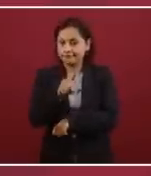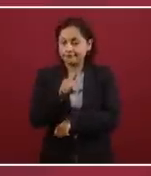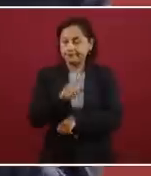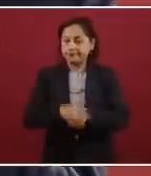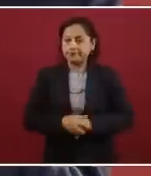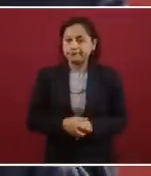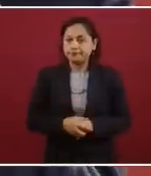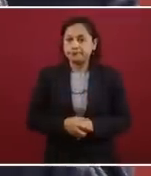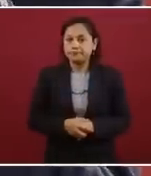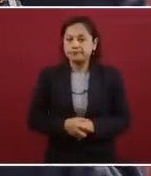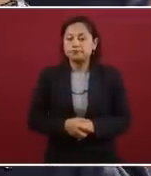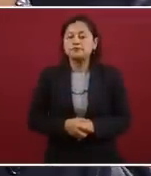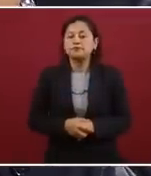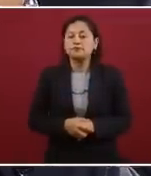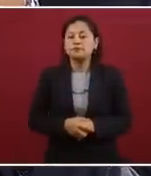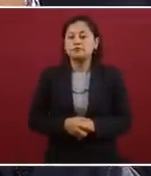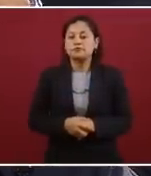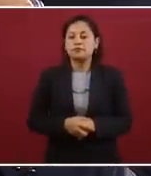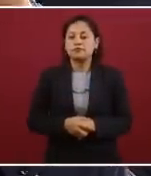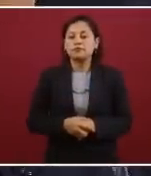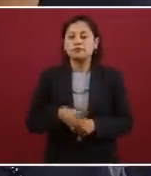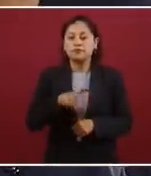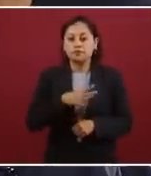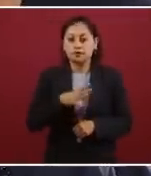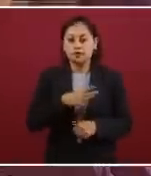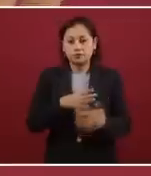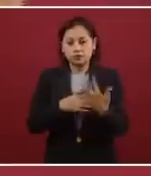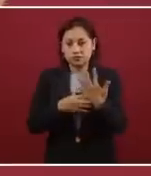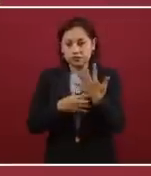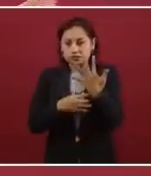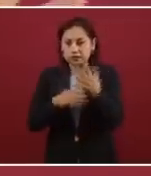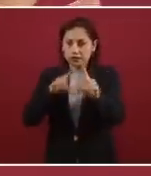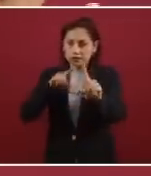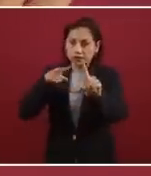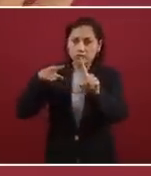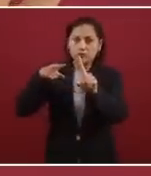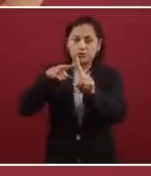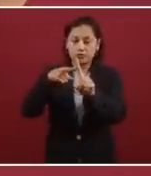Tenemos 5 objetivos